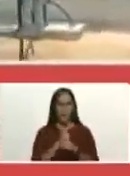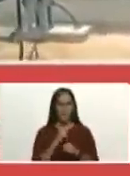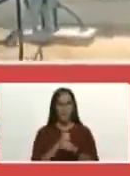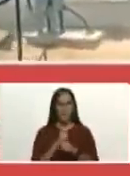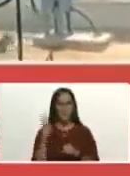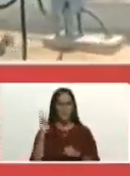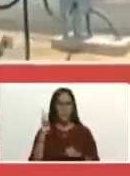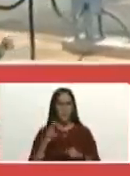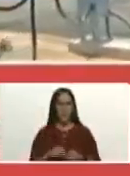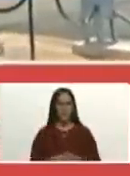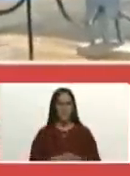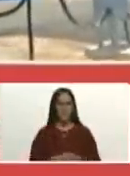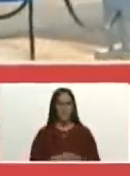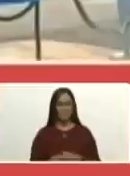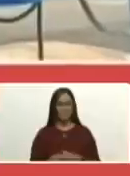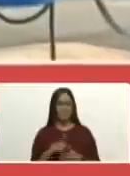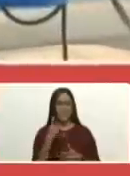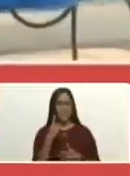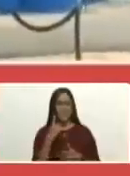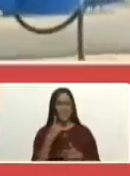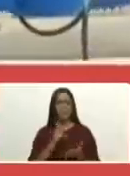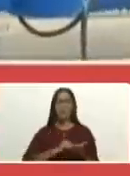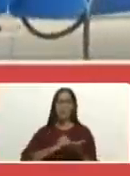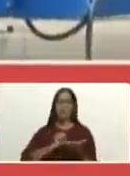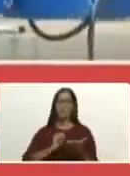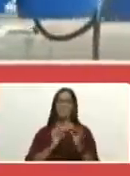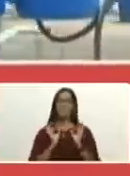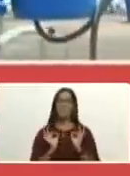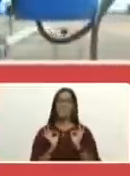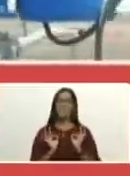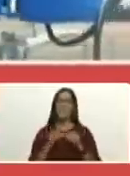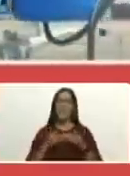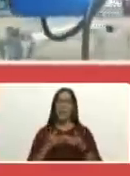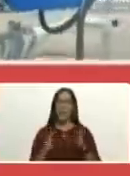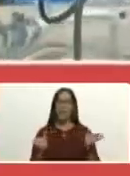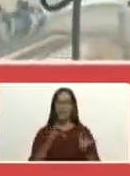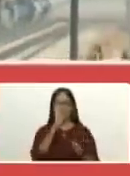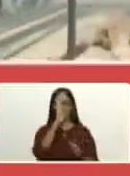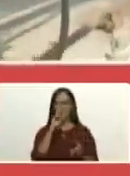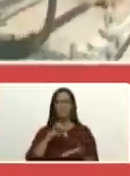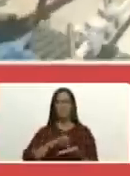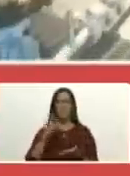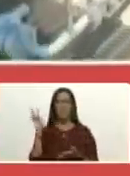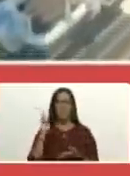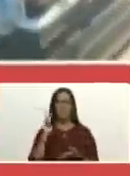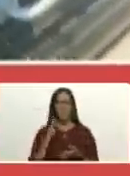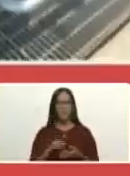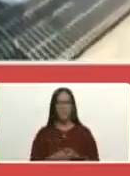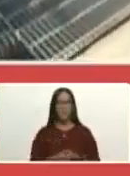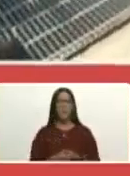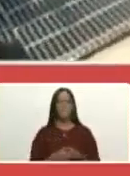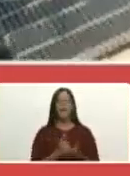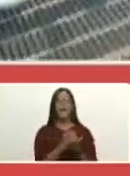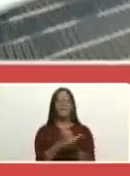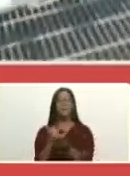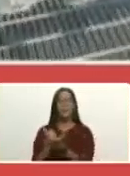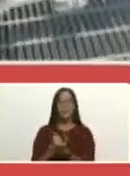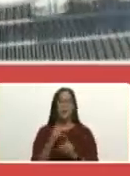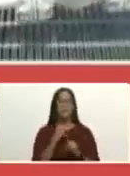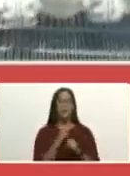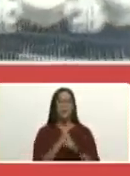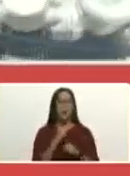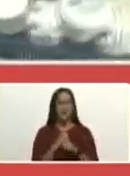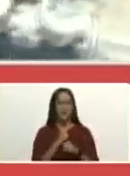de Venezuela, en una cuenta especial abierta en el Banco Central de Venezuela para beneficiar a los trabajadores